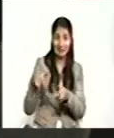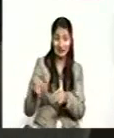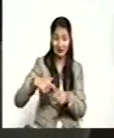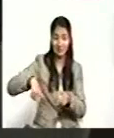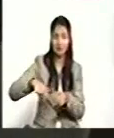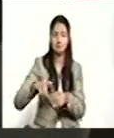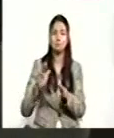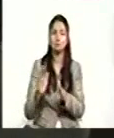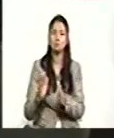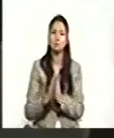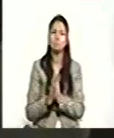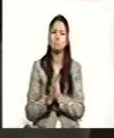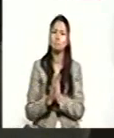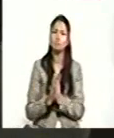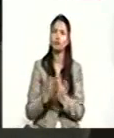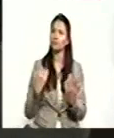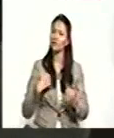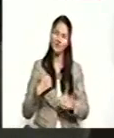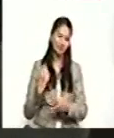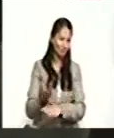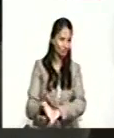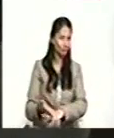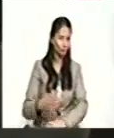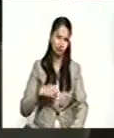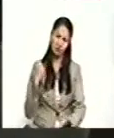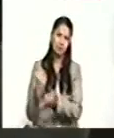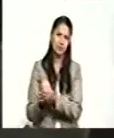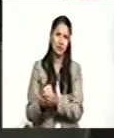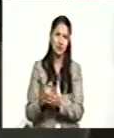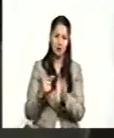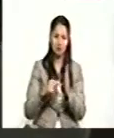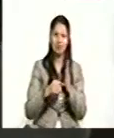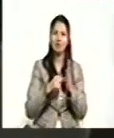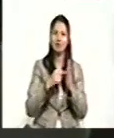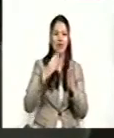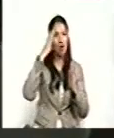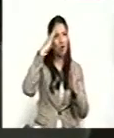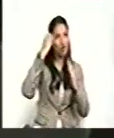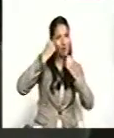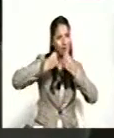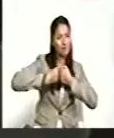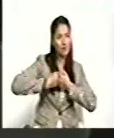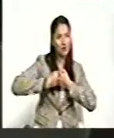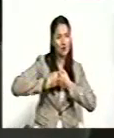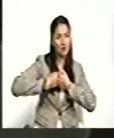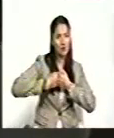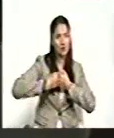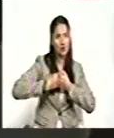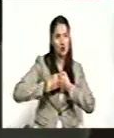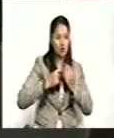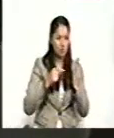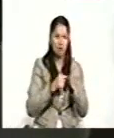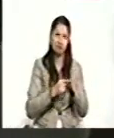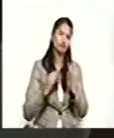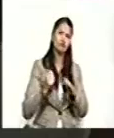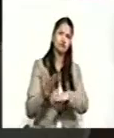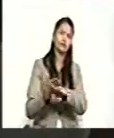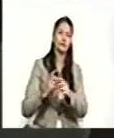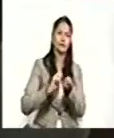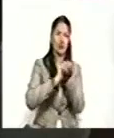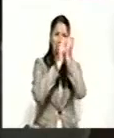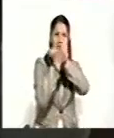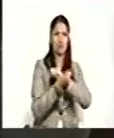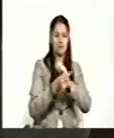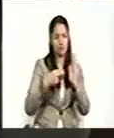portuaria obligamos mediante una modificación del convenio de concesión a la